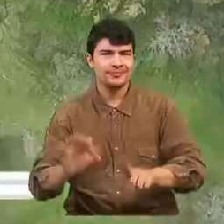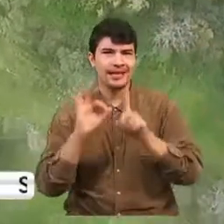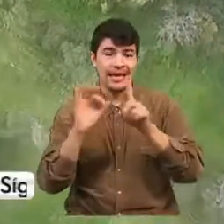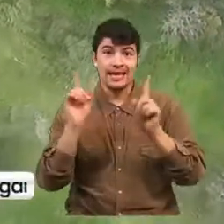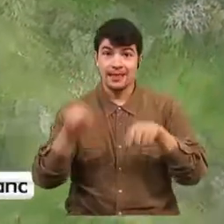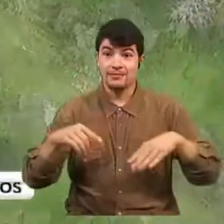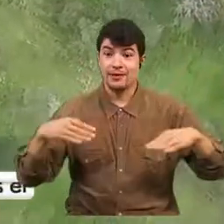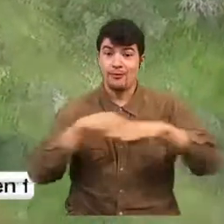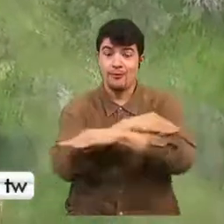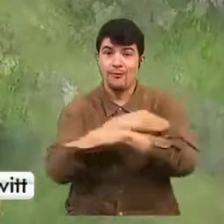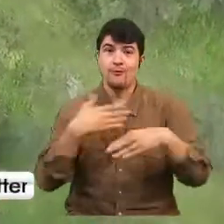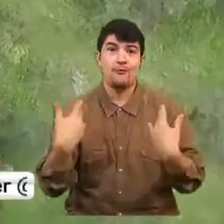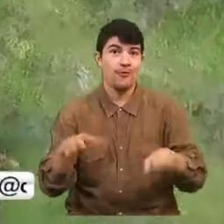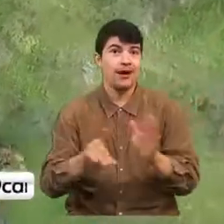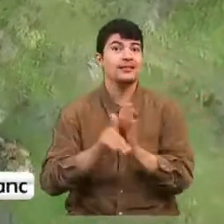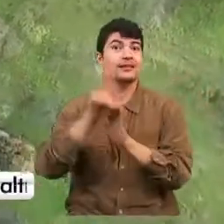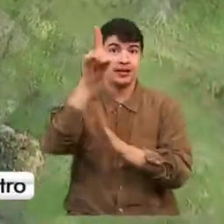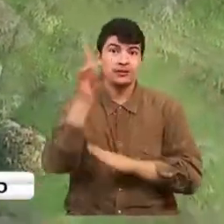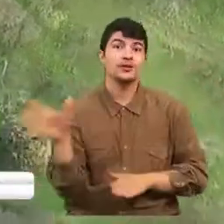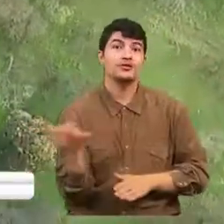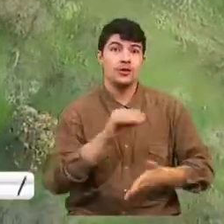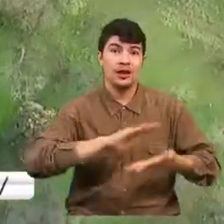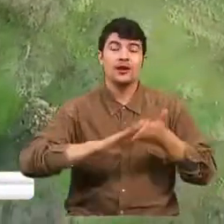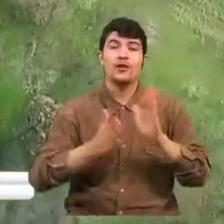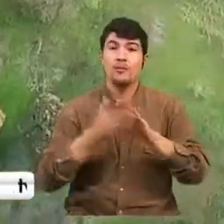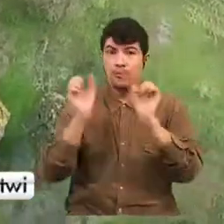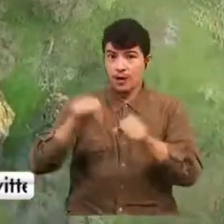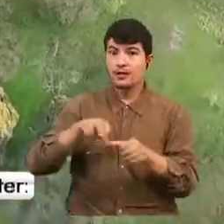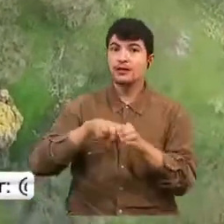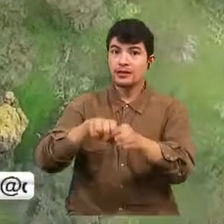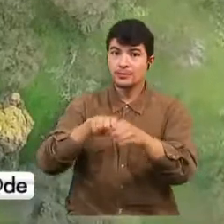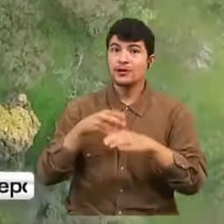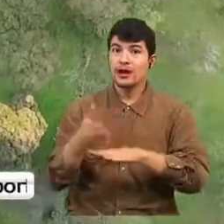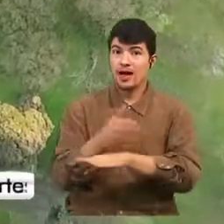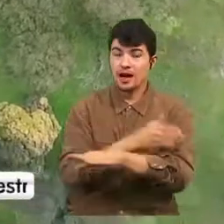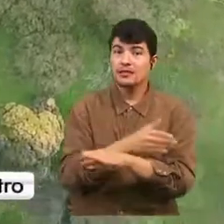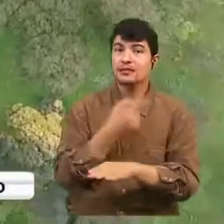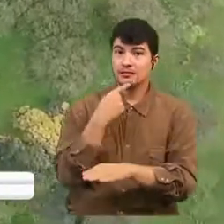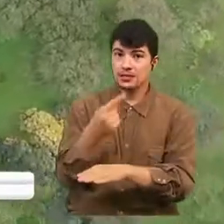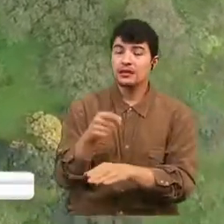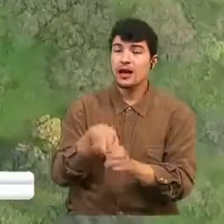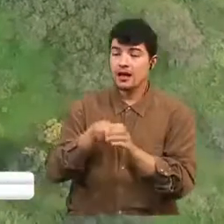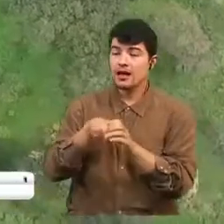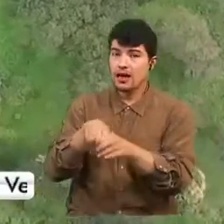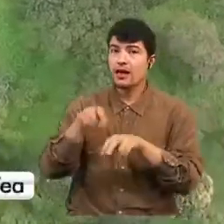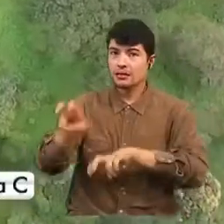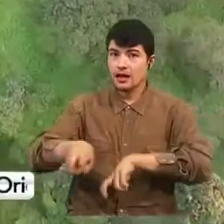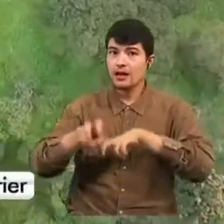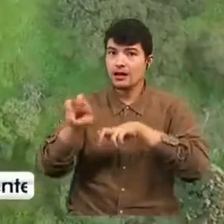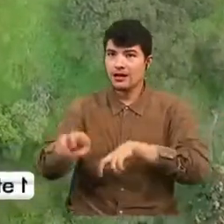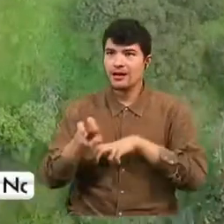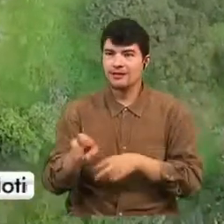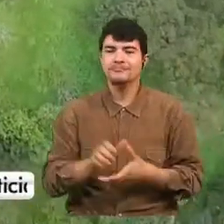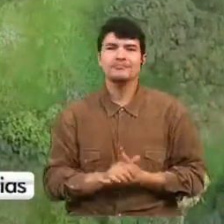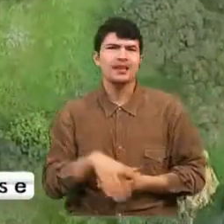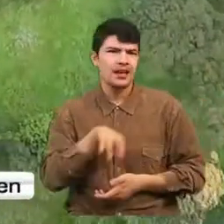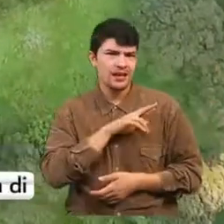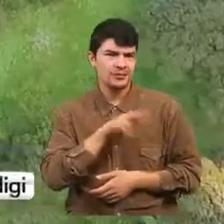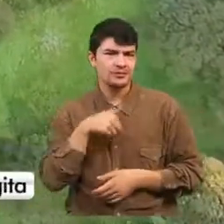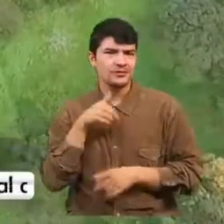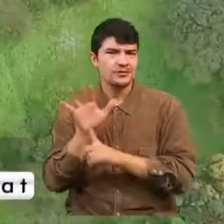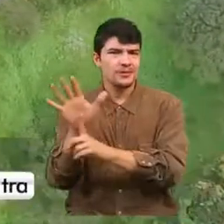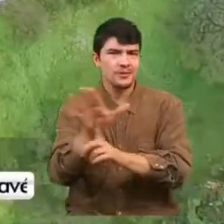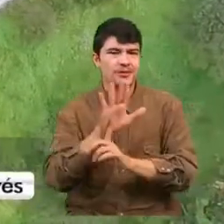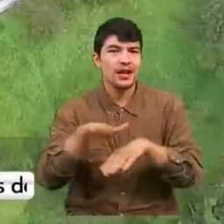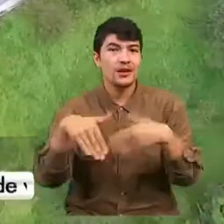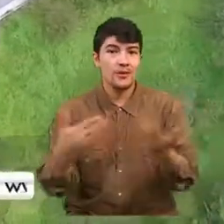dan mucho desarrollo para toda la población que puede transportar sus alimentos, como ya lo decíamos, y en un acto protocolario estaremos en vivo y en directo mostrándoles cómo